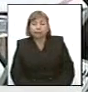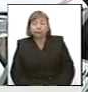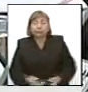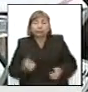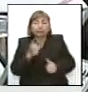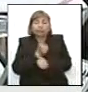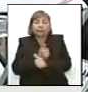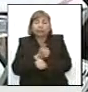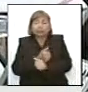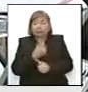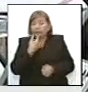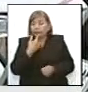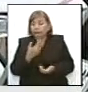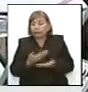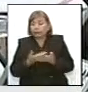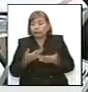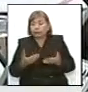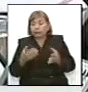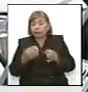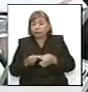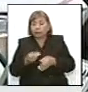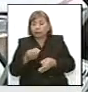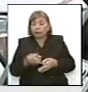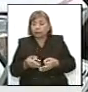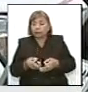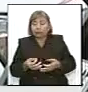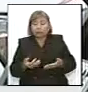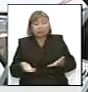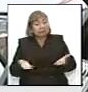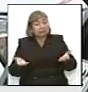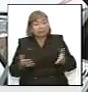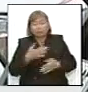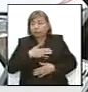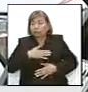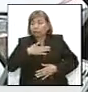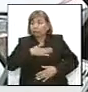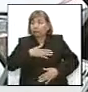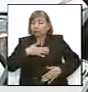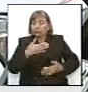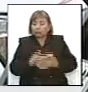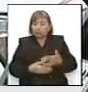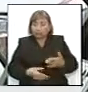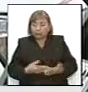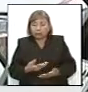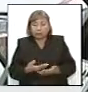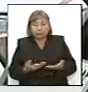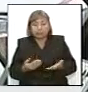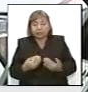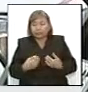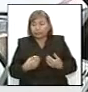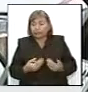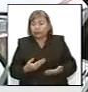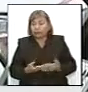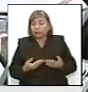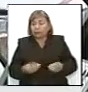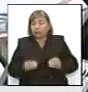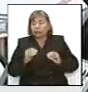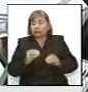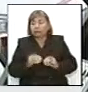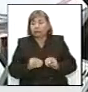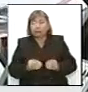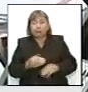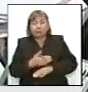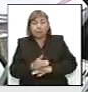Ayacucho ciertamente han tenido un atraso, pero básicamente motivado porque en su momento se aceptaron unas prórrogas solicitadas